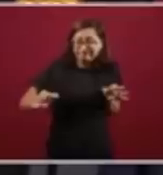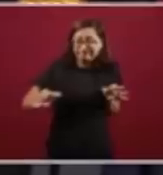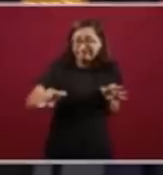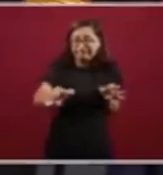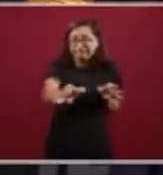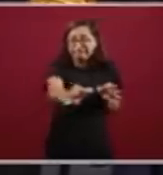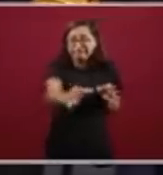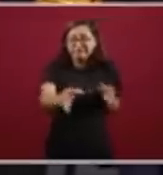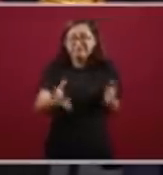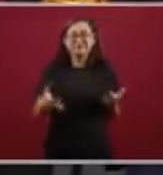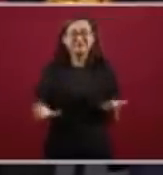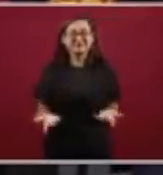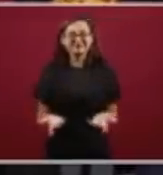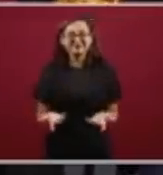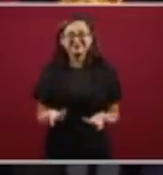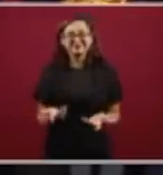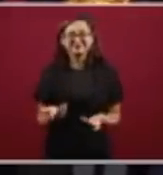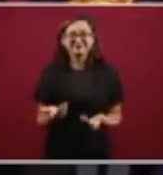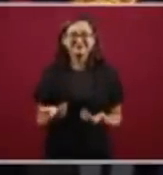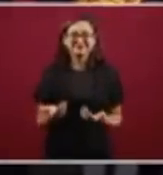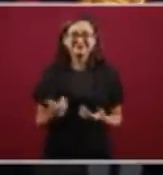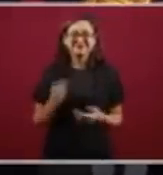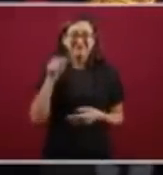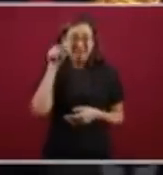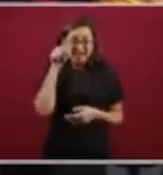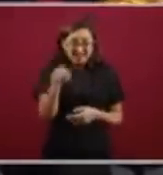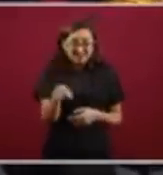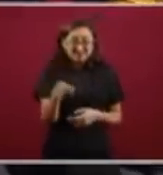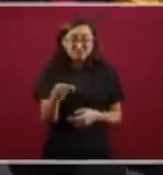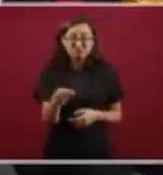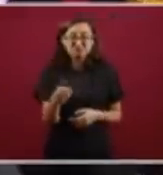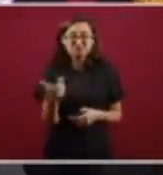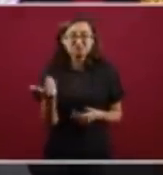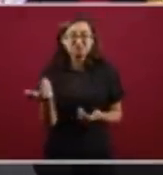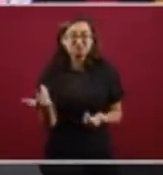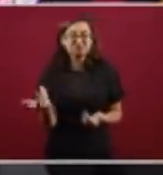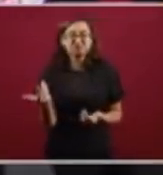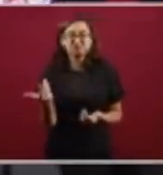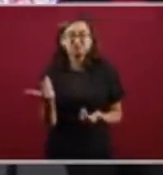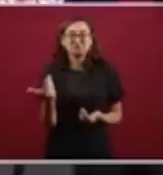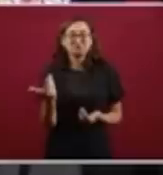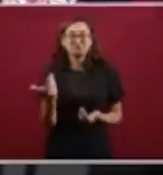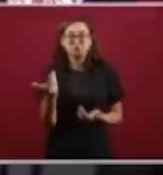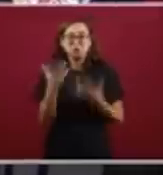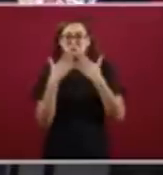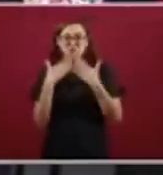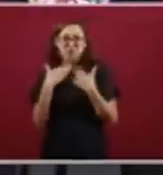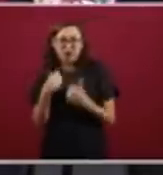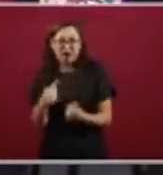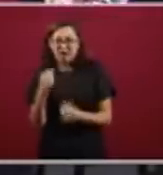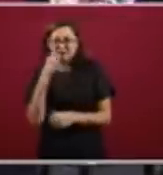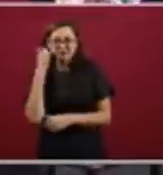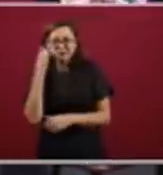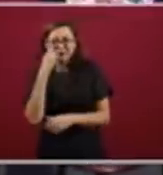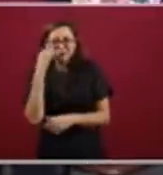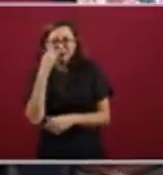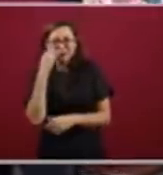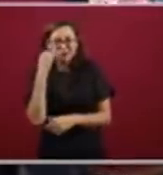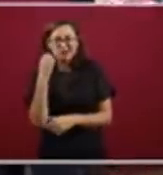Por ejemplo, en esas comunidades, la escuela, que es